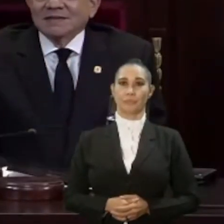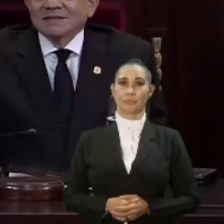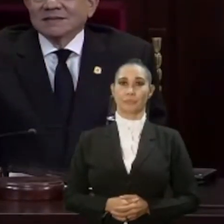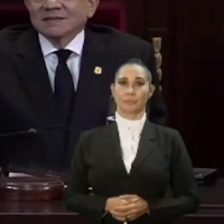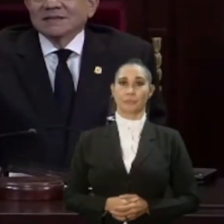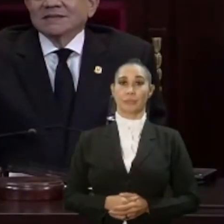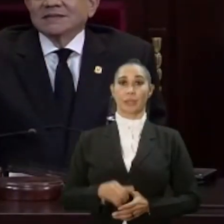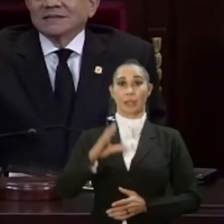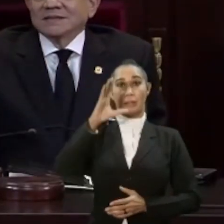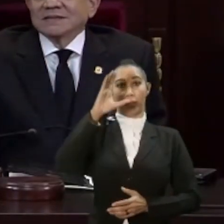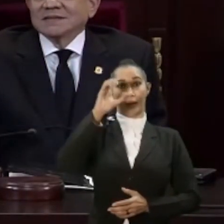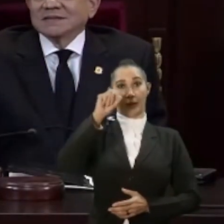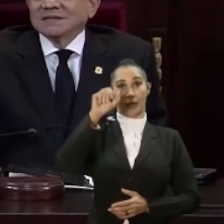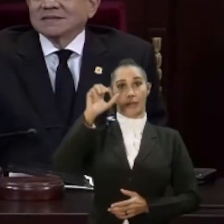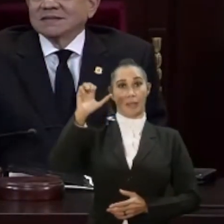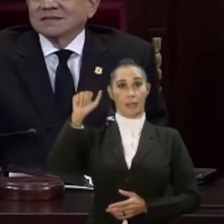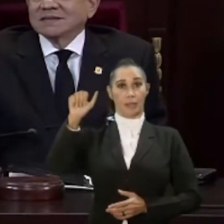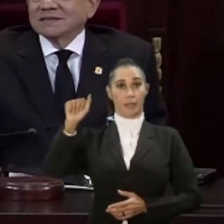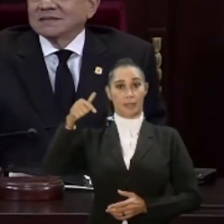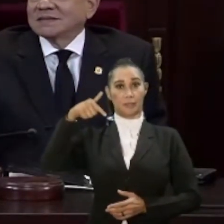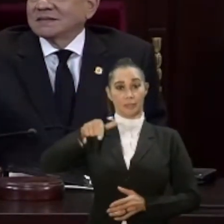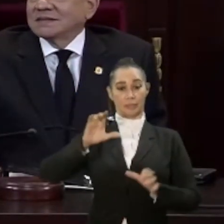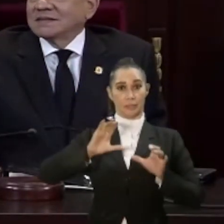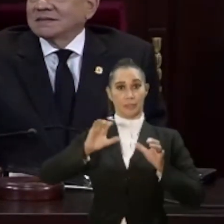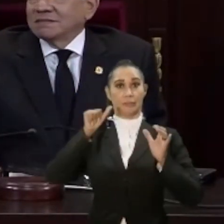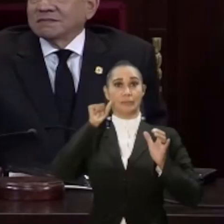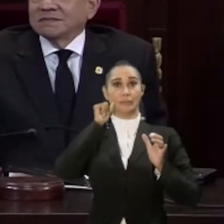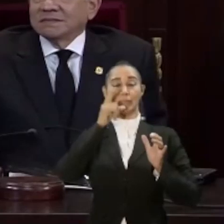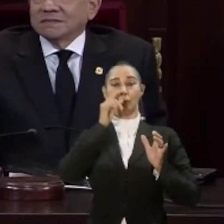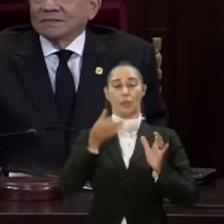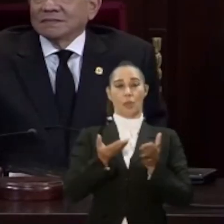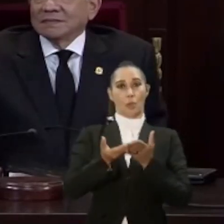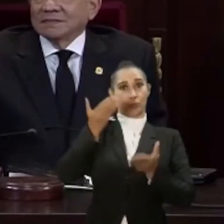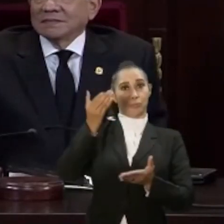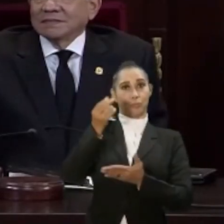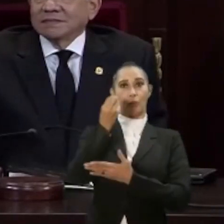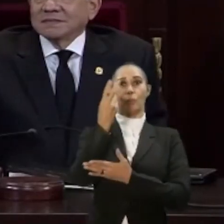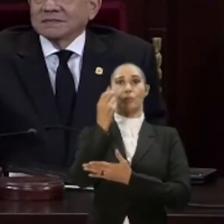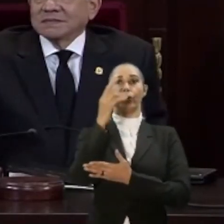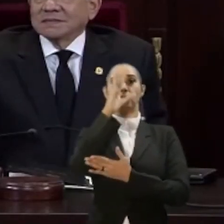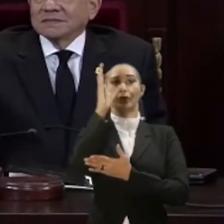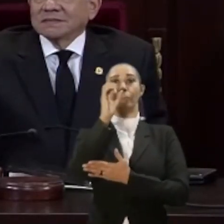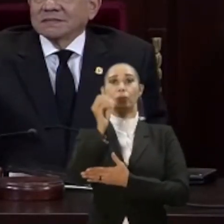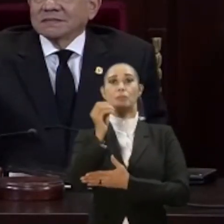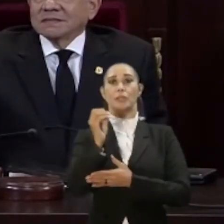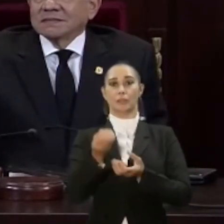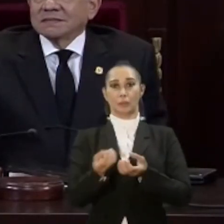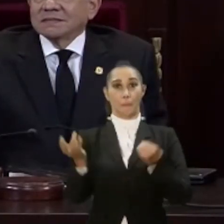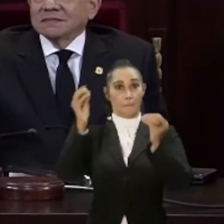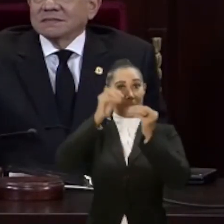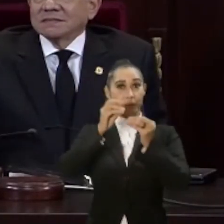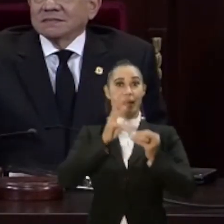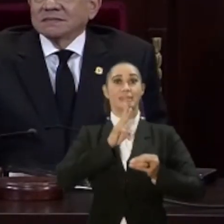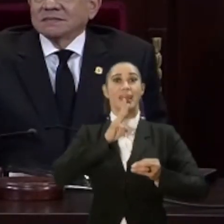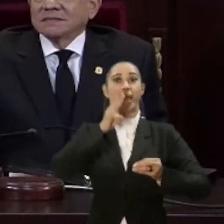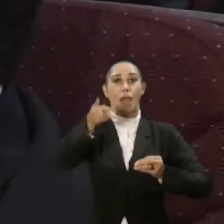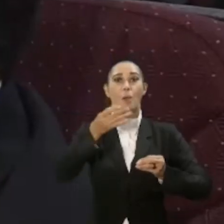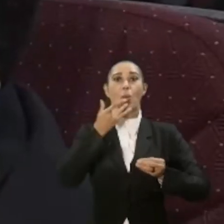La CAS, aquí en el Gran Santo Domingo, aumentó en un 12% su producción de agua potable,